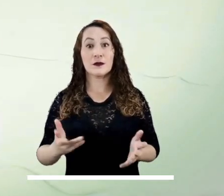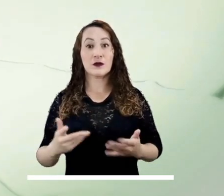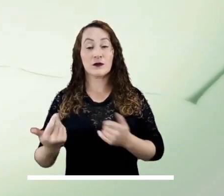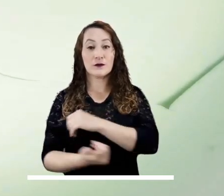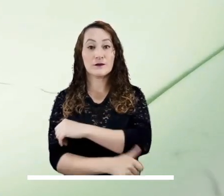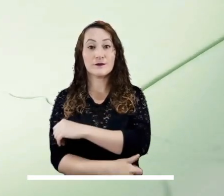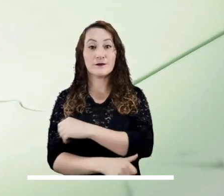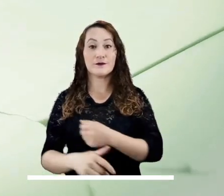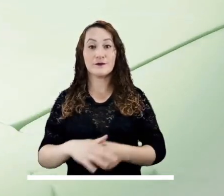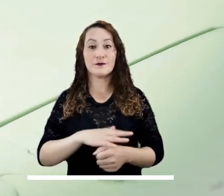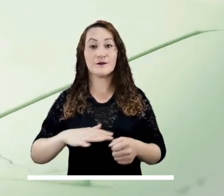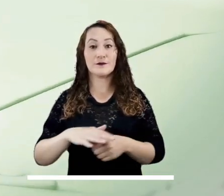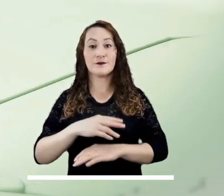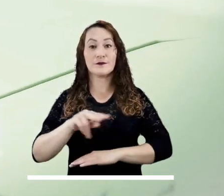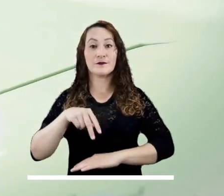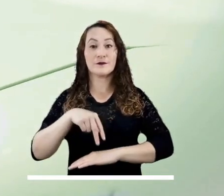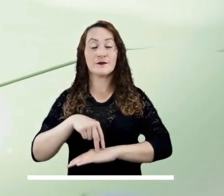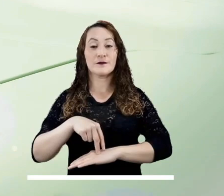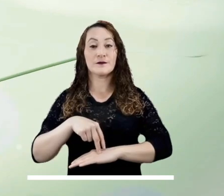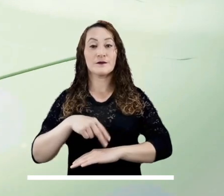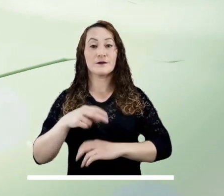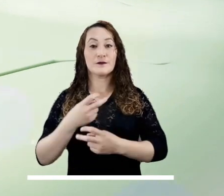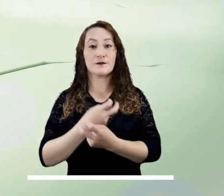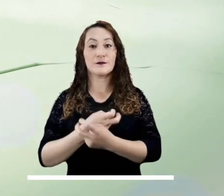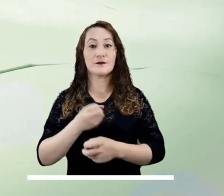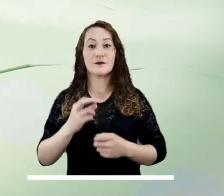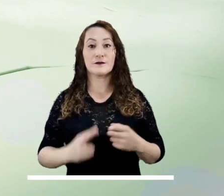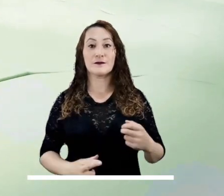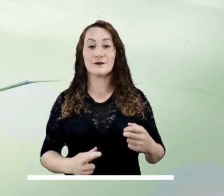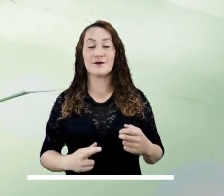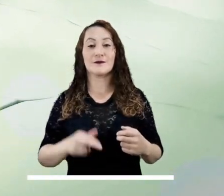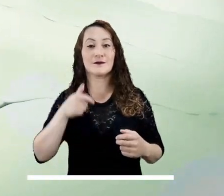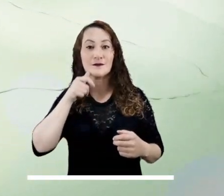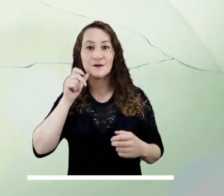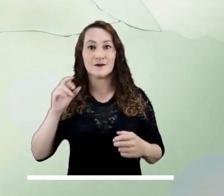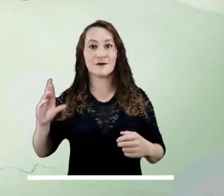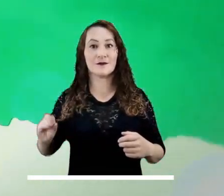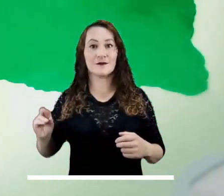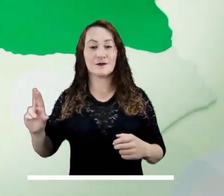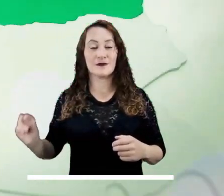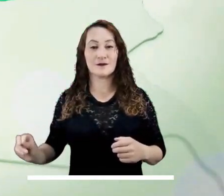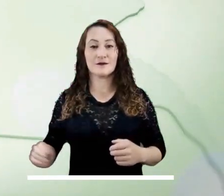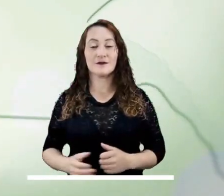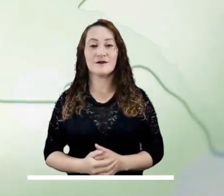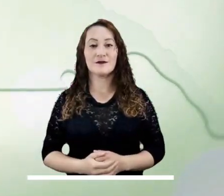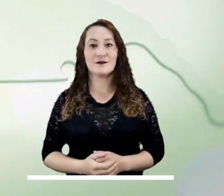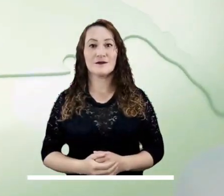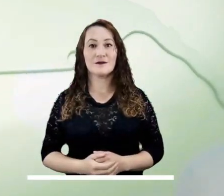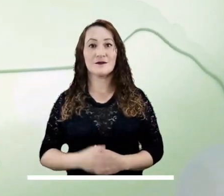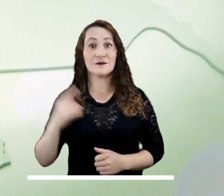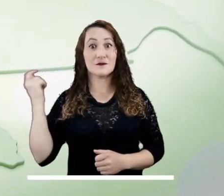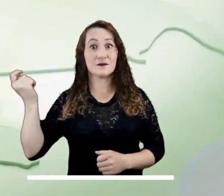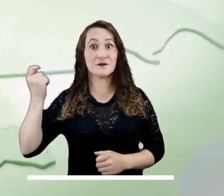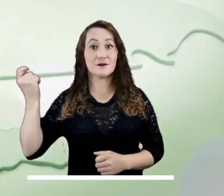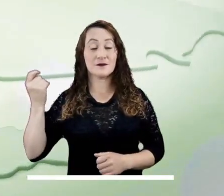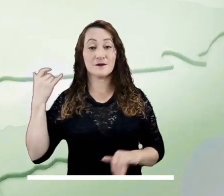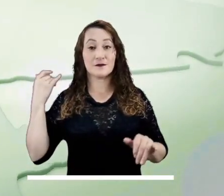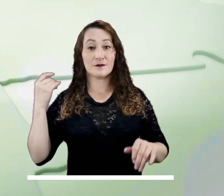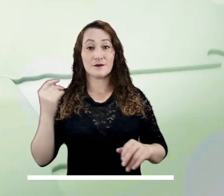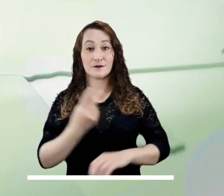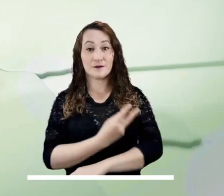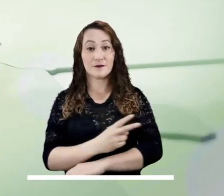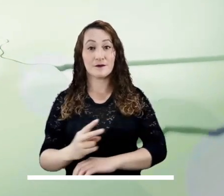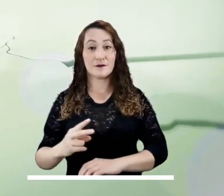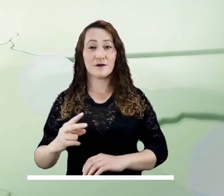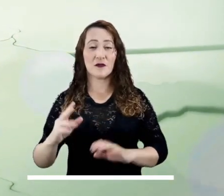de los Andes, sobre todo en Boyacá, Cundinamarca, Nariño, sur de Huila y Eje Cafetero. En Meta y en el occidente